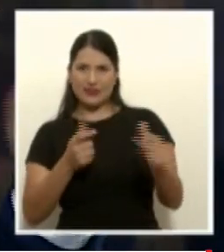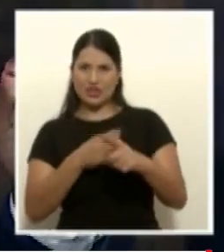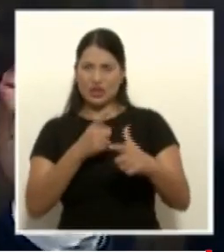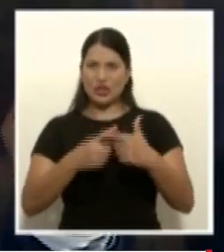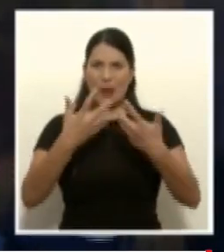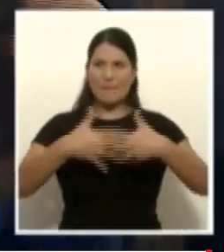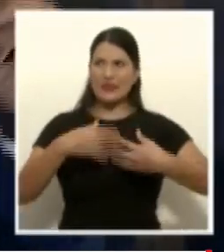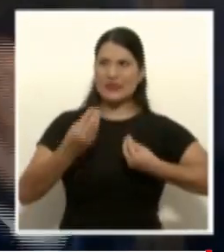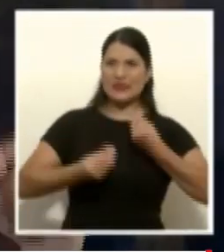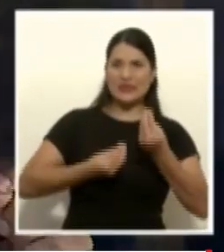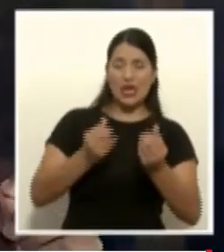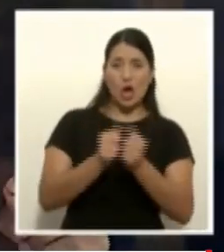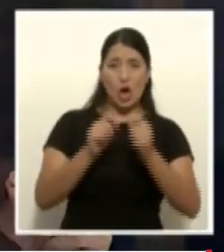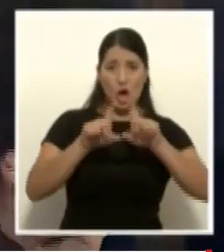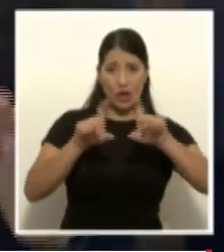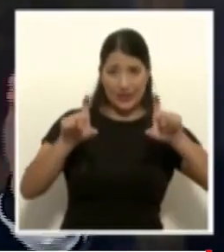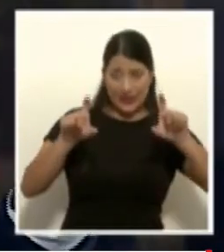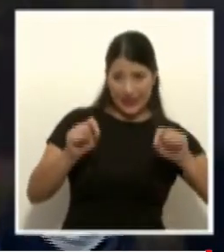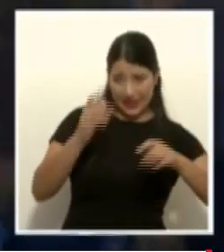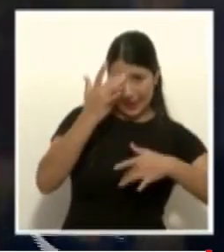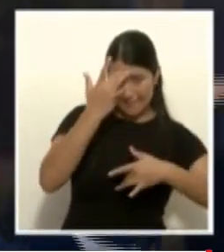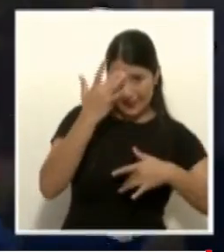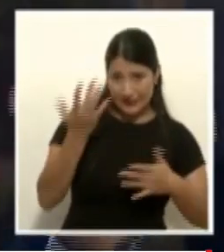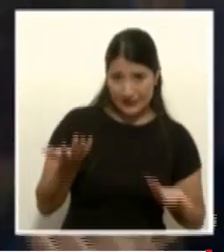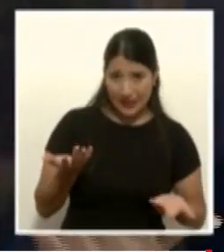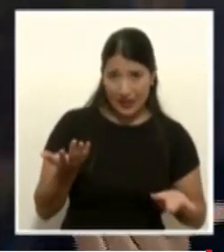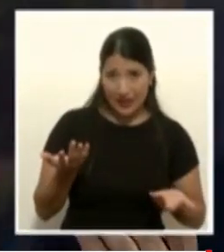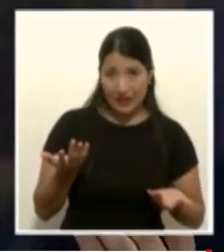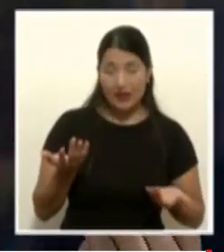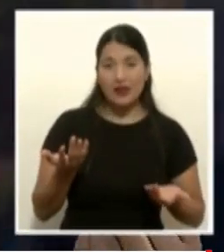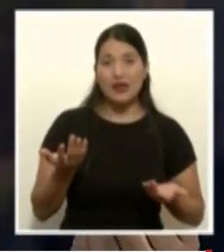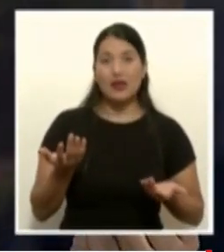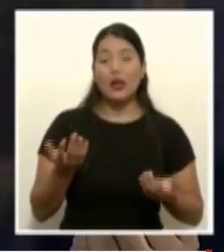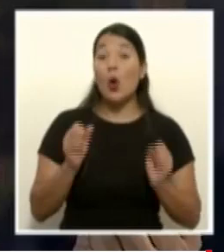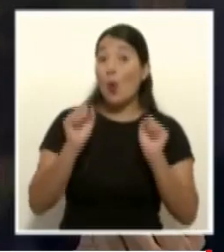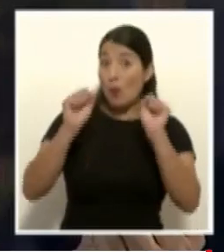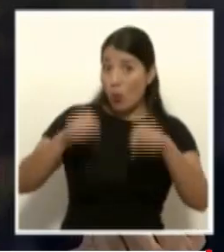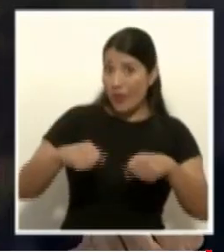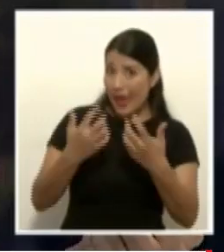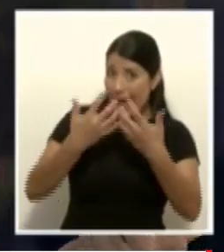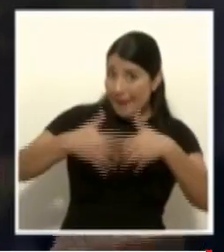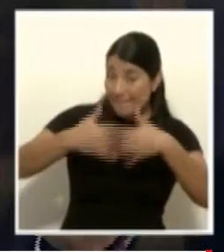por ejemplo, en sus planillas la incapacidad, aunque no haya llegado con los días esperados